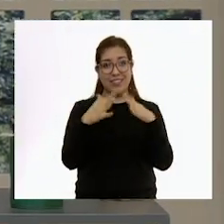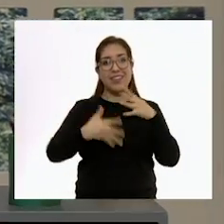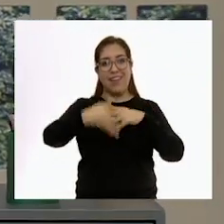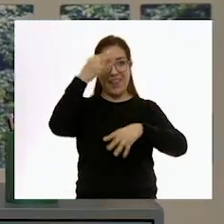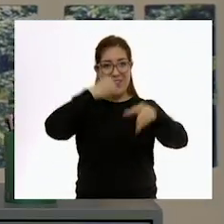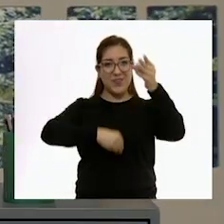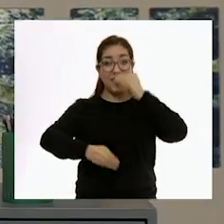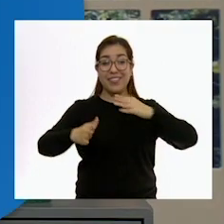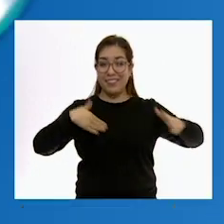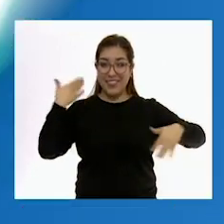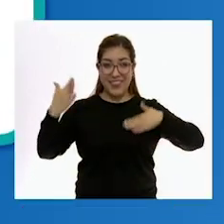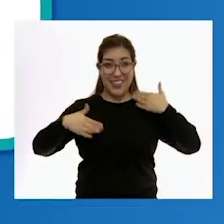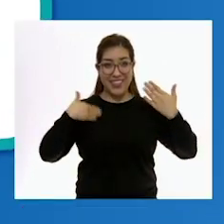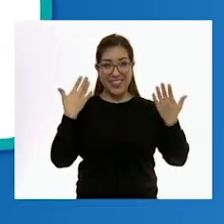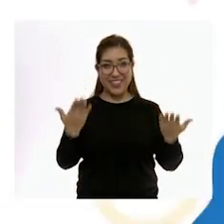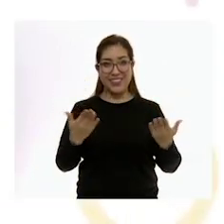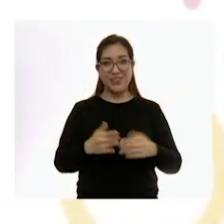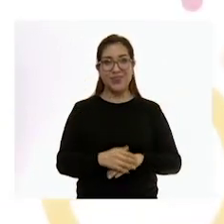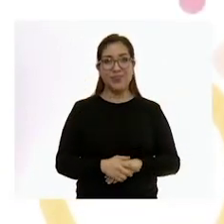¡Diviértanse!